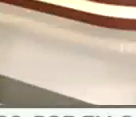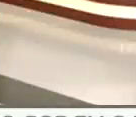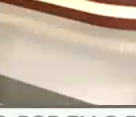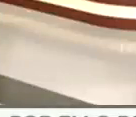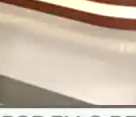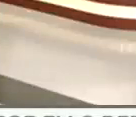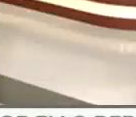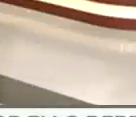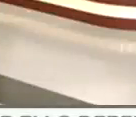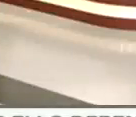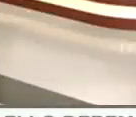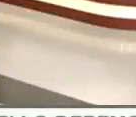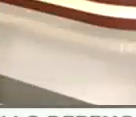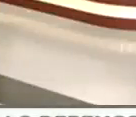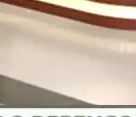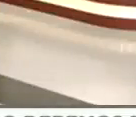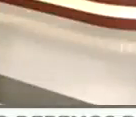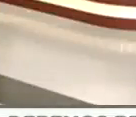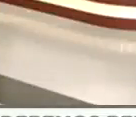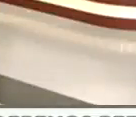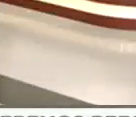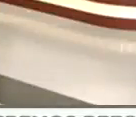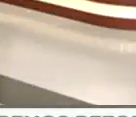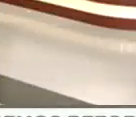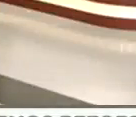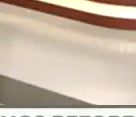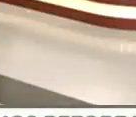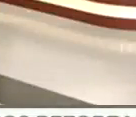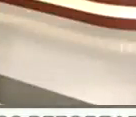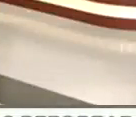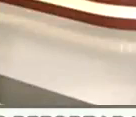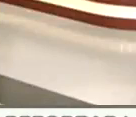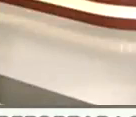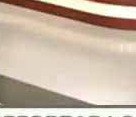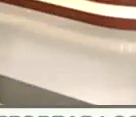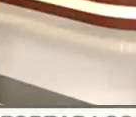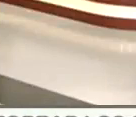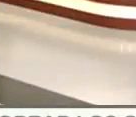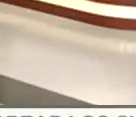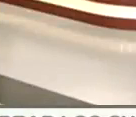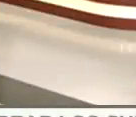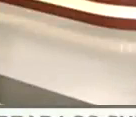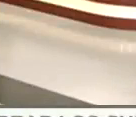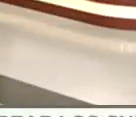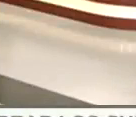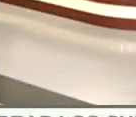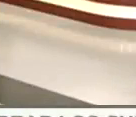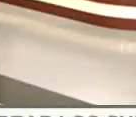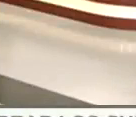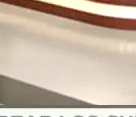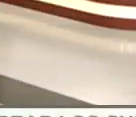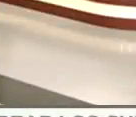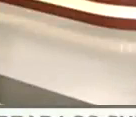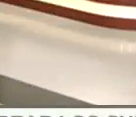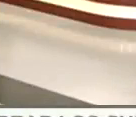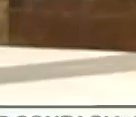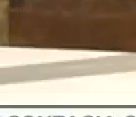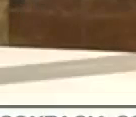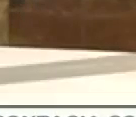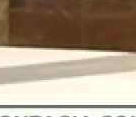Y conectamos de inmediato con información de último minuto porque esta hora inicia la actividad presidencial vinculada. Vecinos y